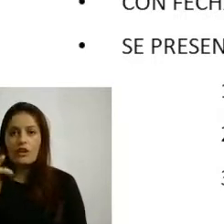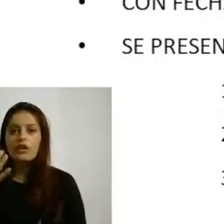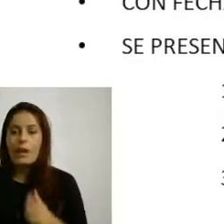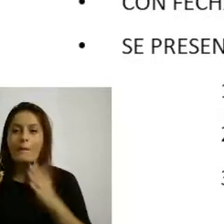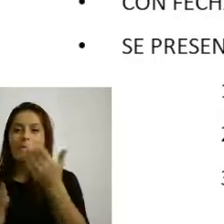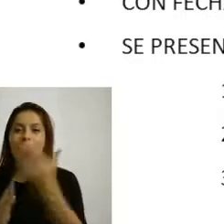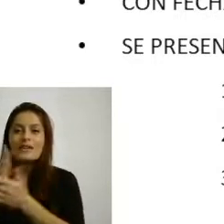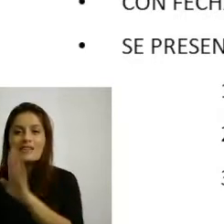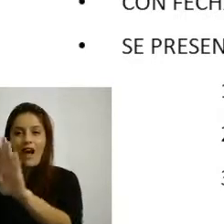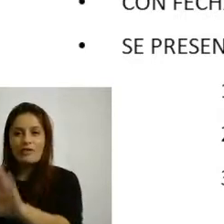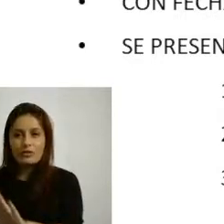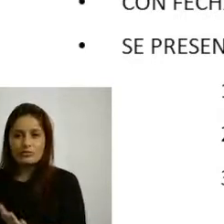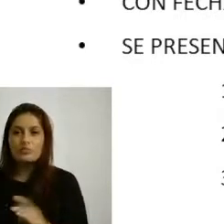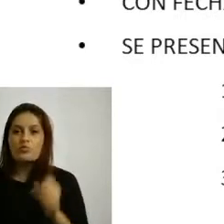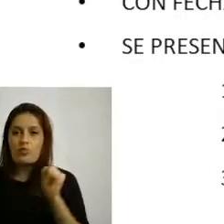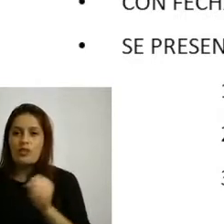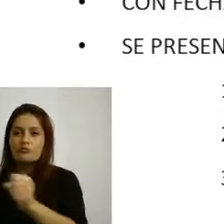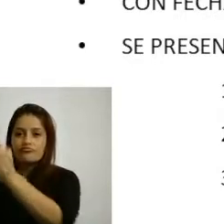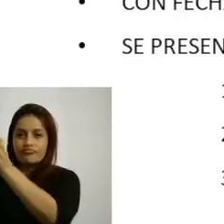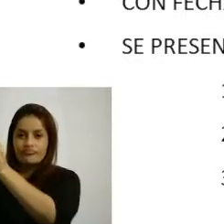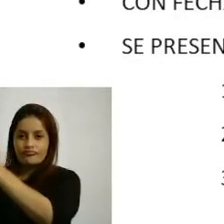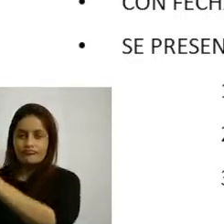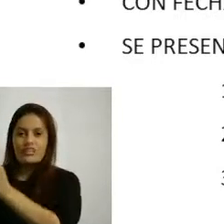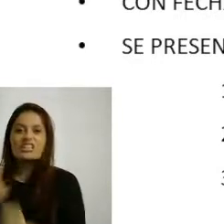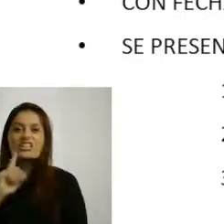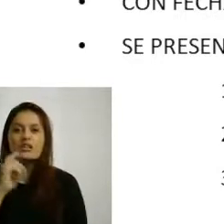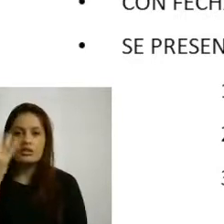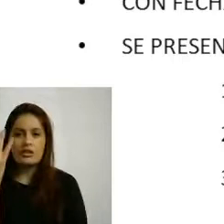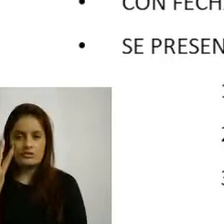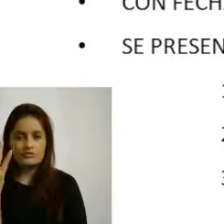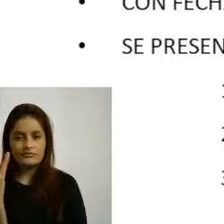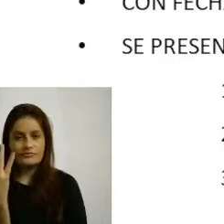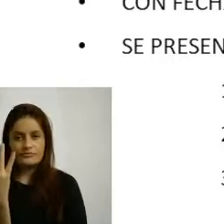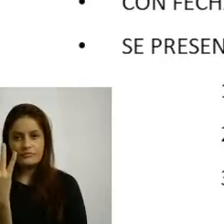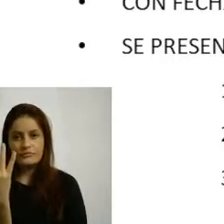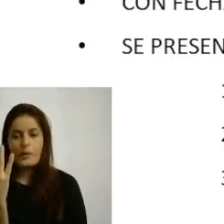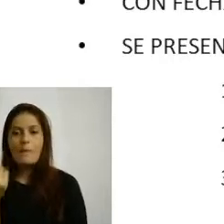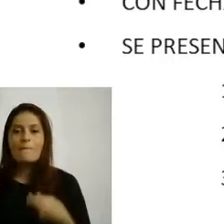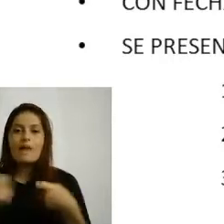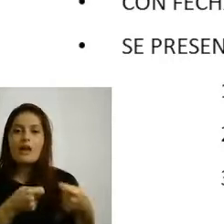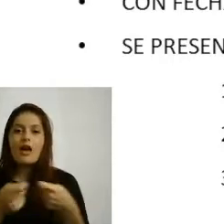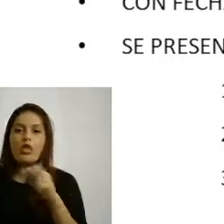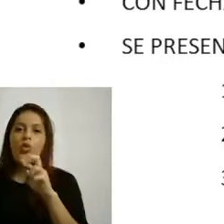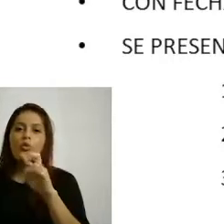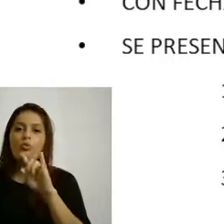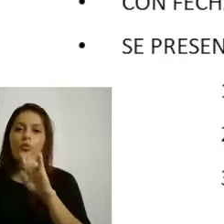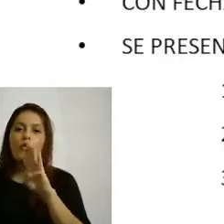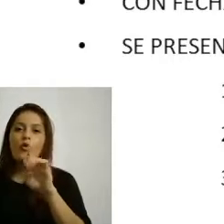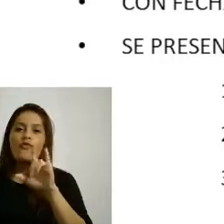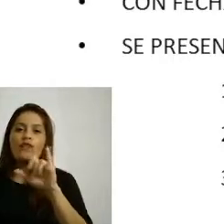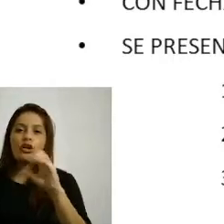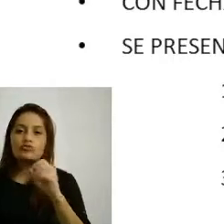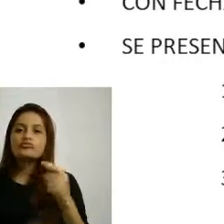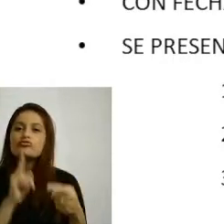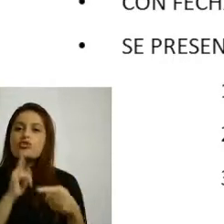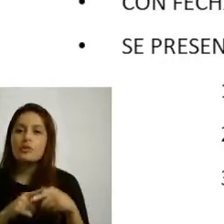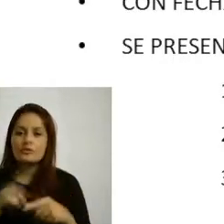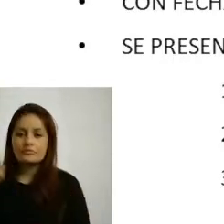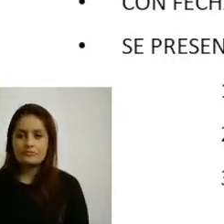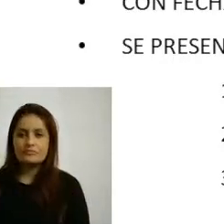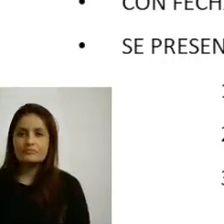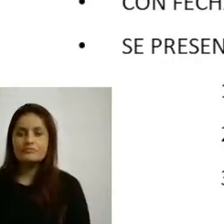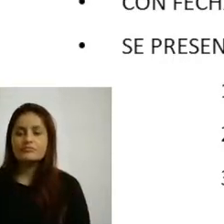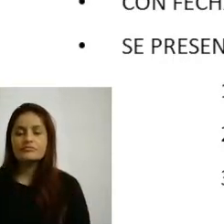en el portal y se presentaron 3 ofertas a través del portal Mercado Público de don Omar Alejandro Ricous